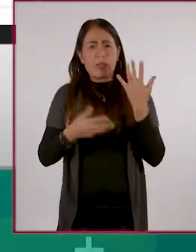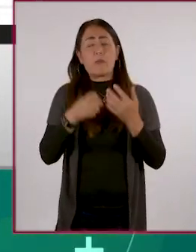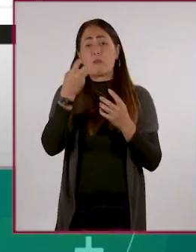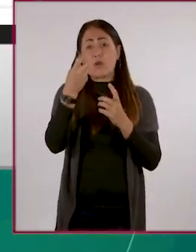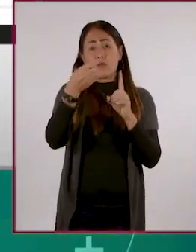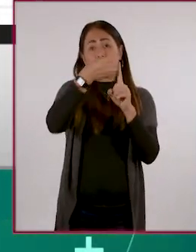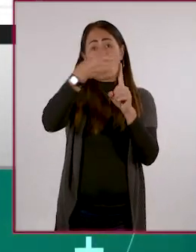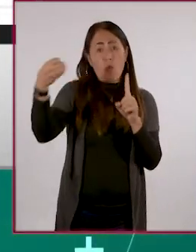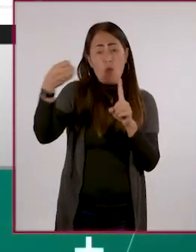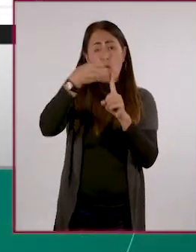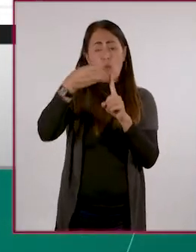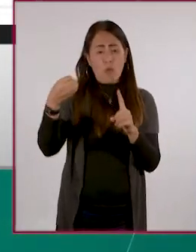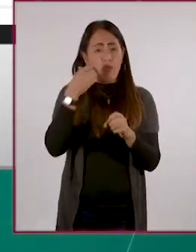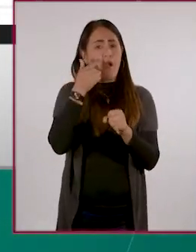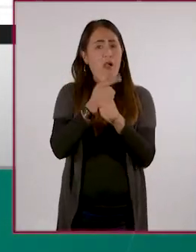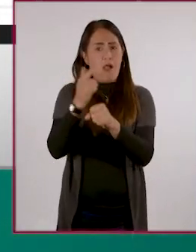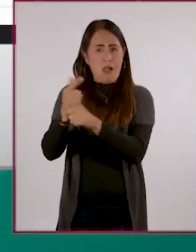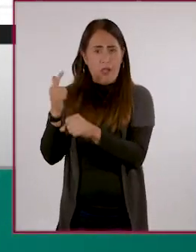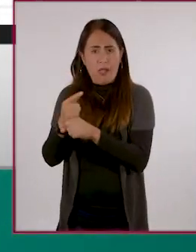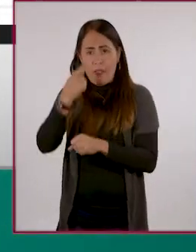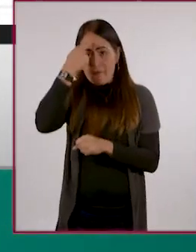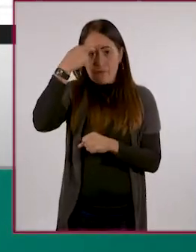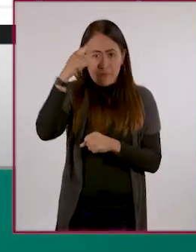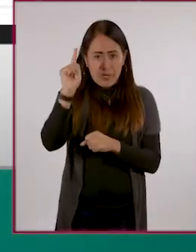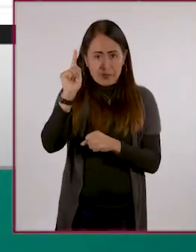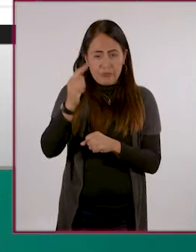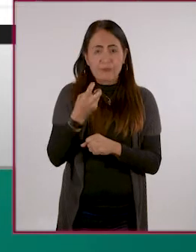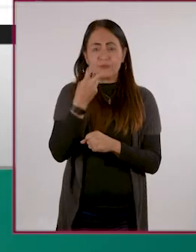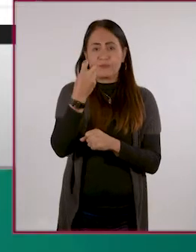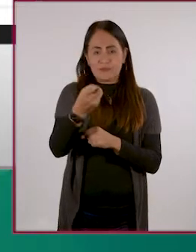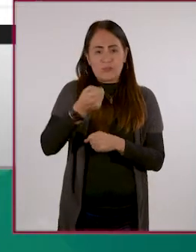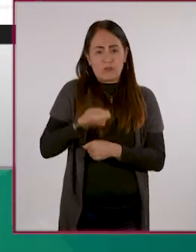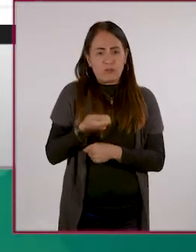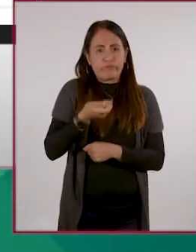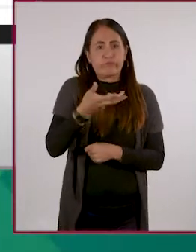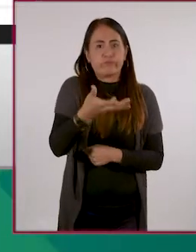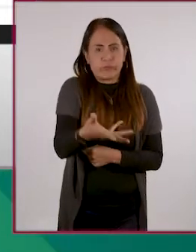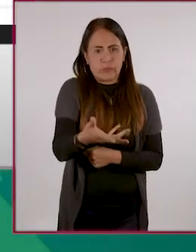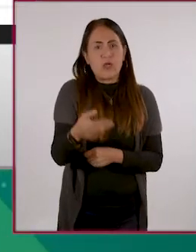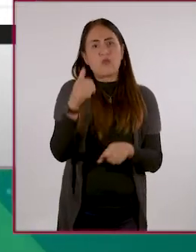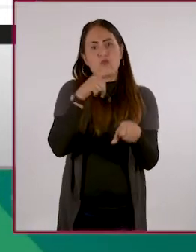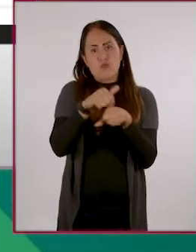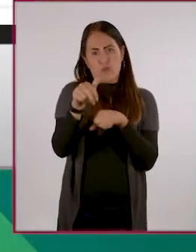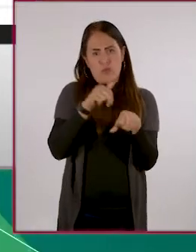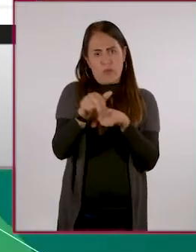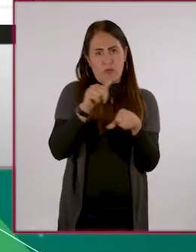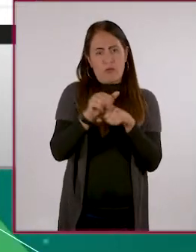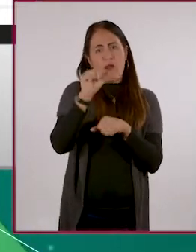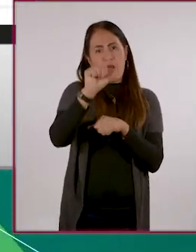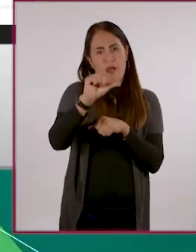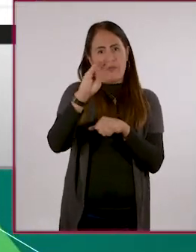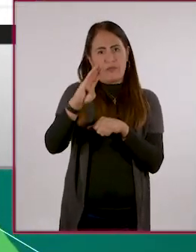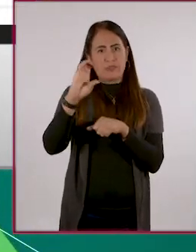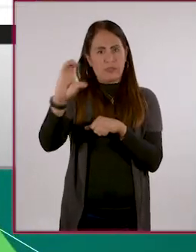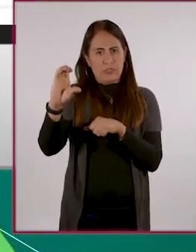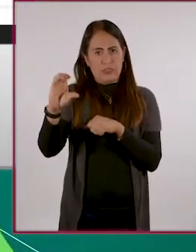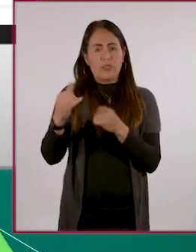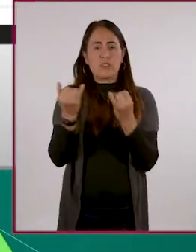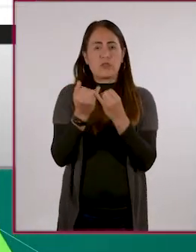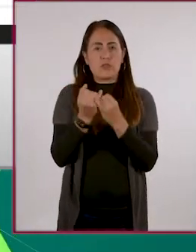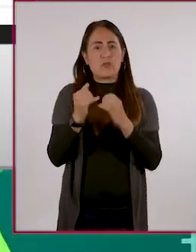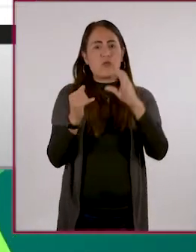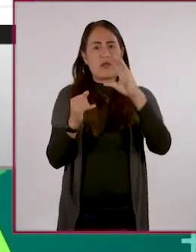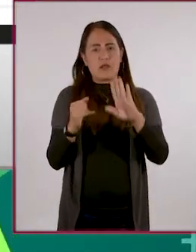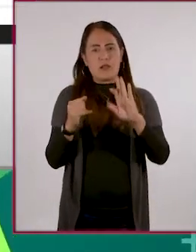orden nos permite su ubicación correcta. Para ello, siempre nombraremos a las columnas con letras en orden alfabético y a